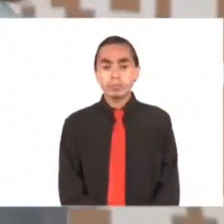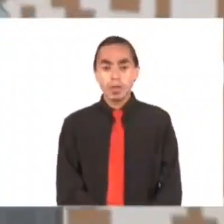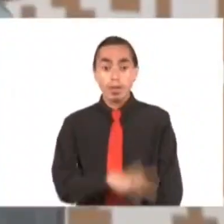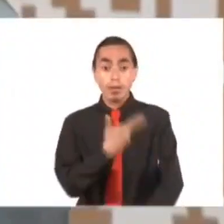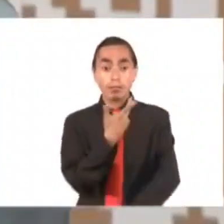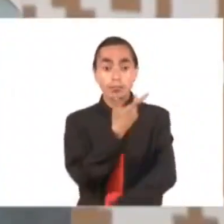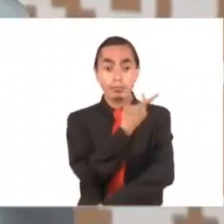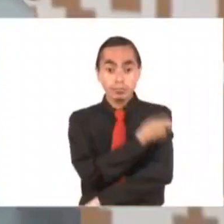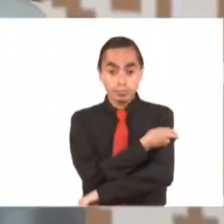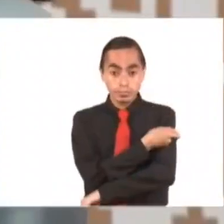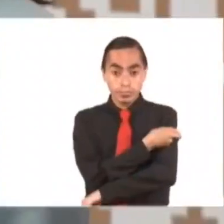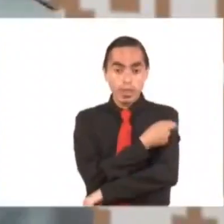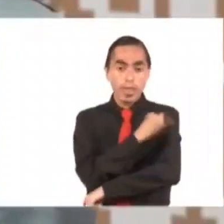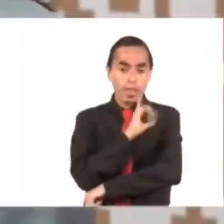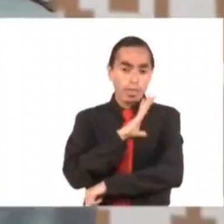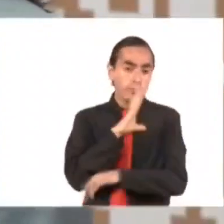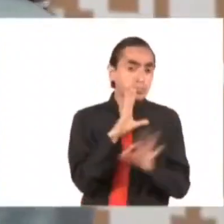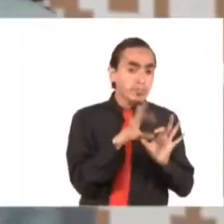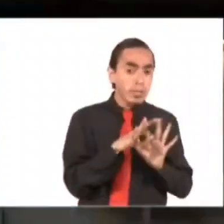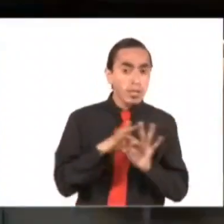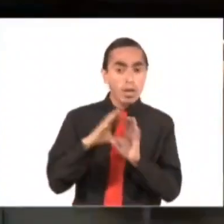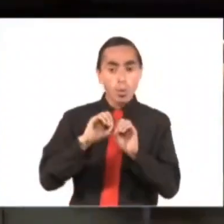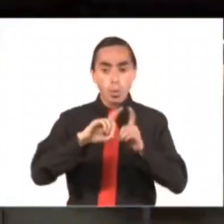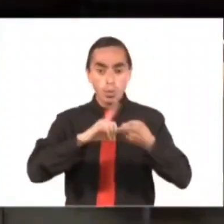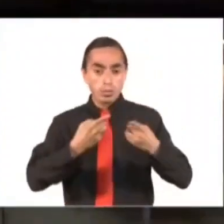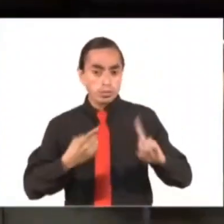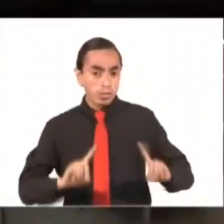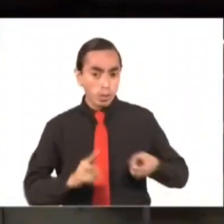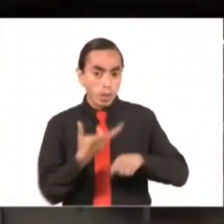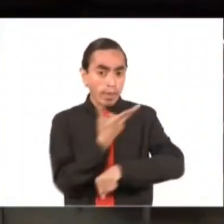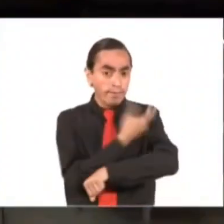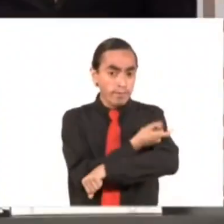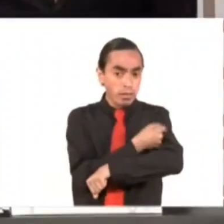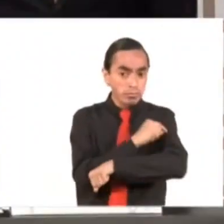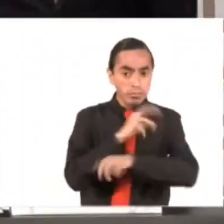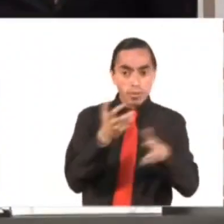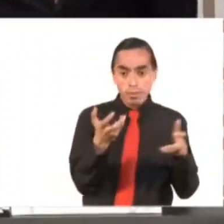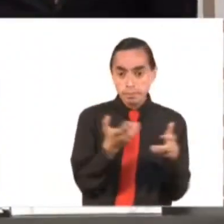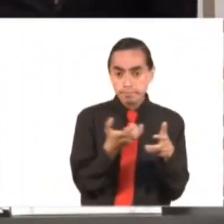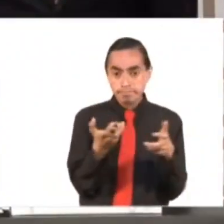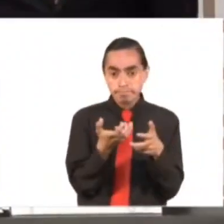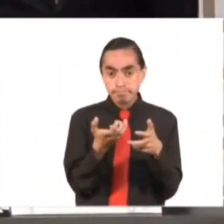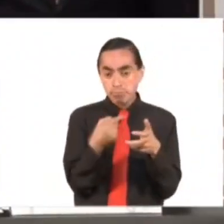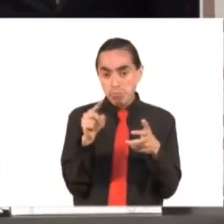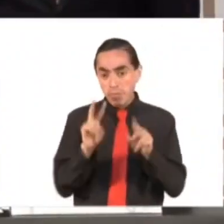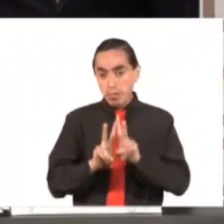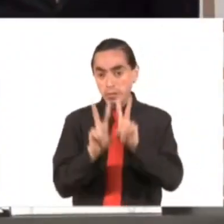vacunación relacionada o desarrollo de vacunas relacionadas con